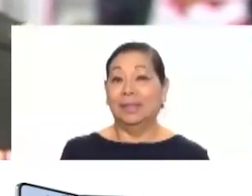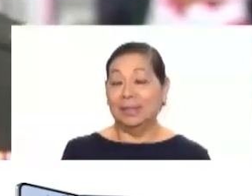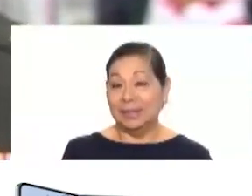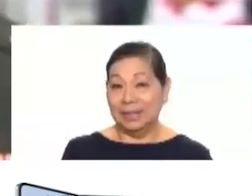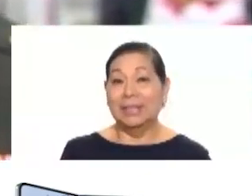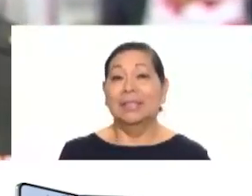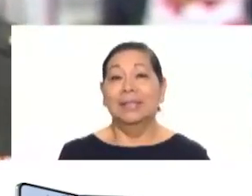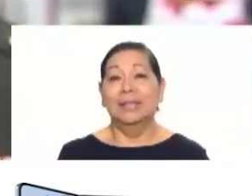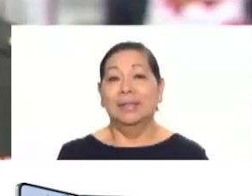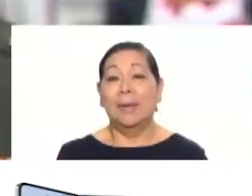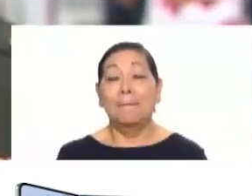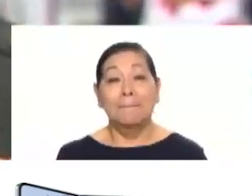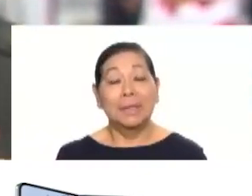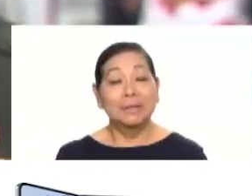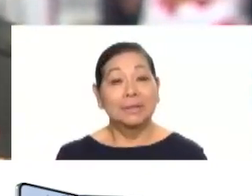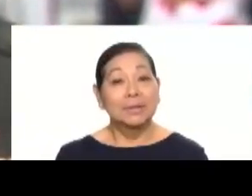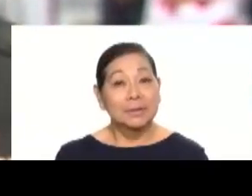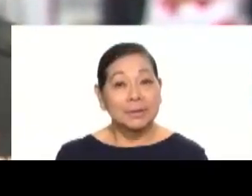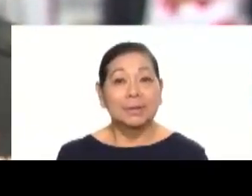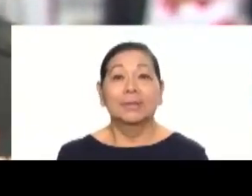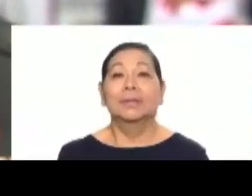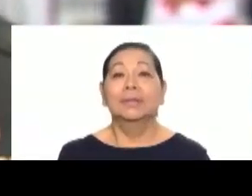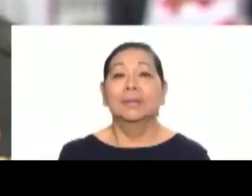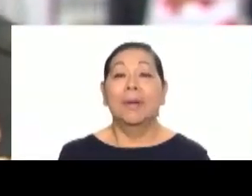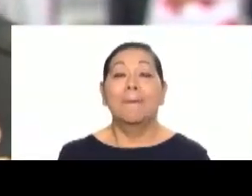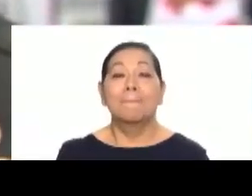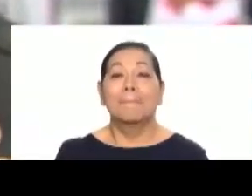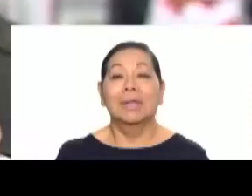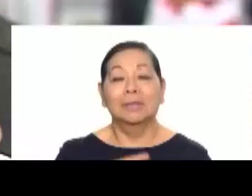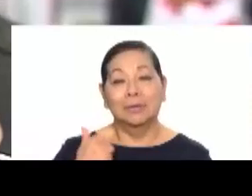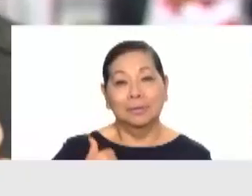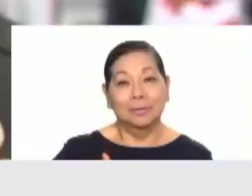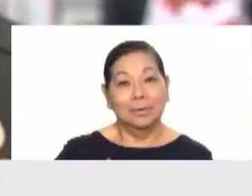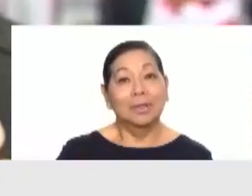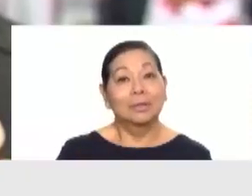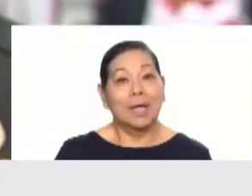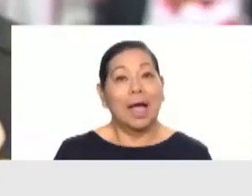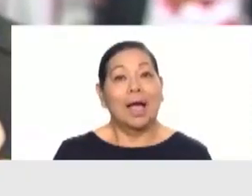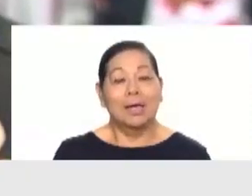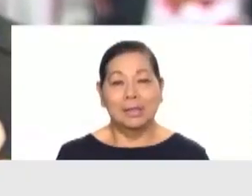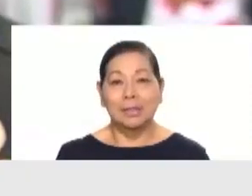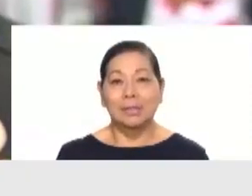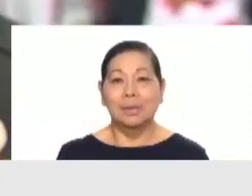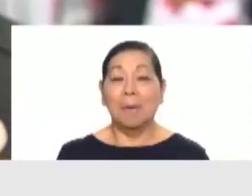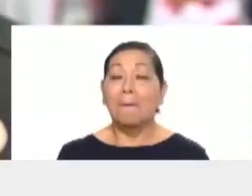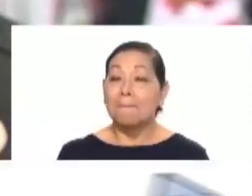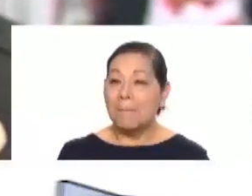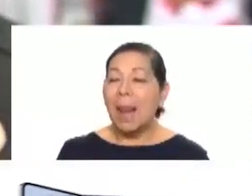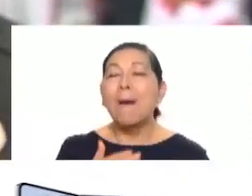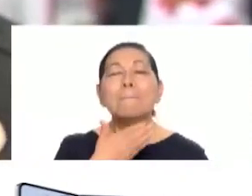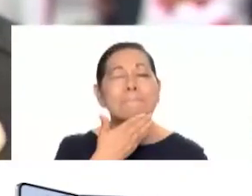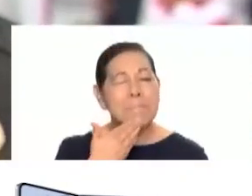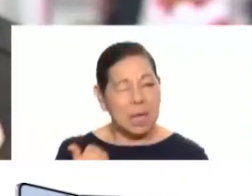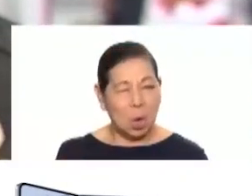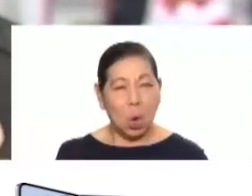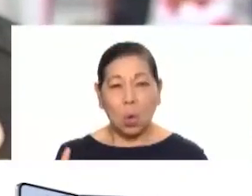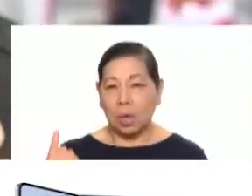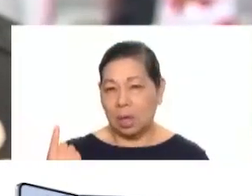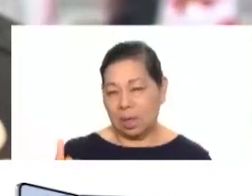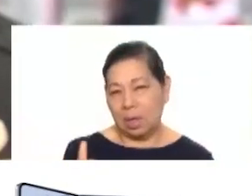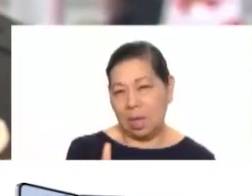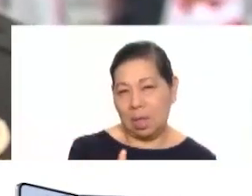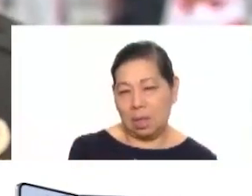interno, que es una estrategia que está implementando el Ministerio de Interior, hace de que ese sea el camino para, uno, incrementar los